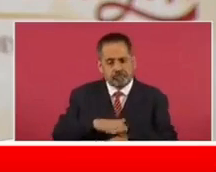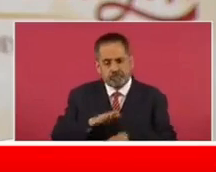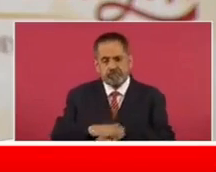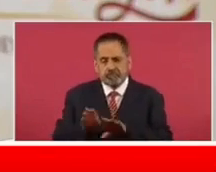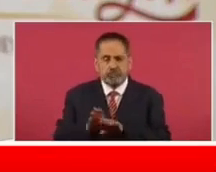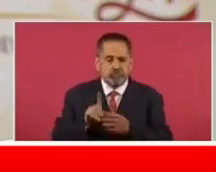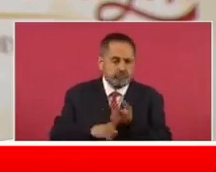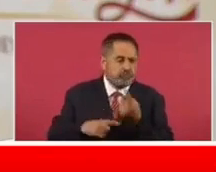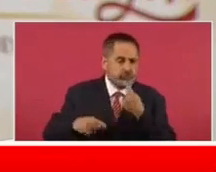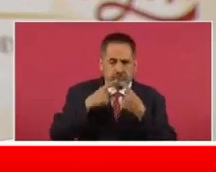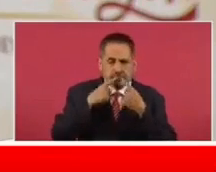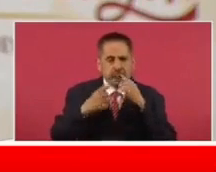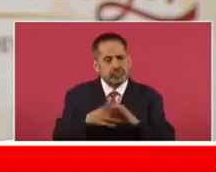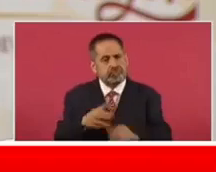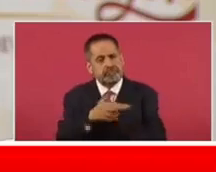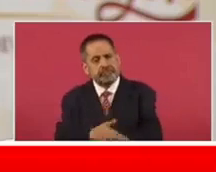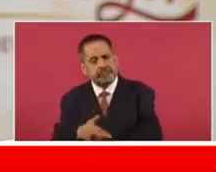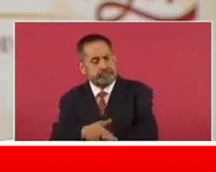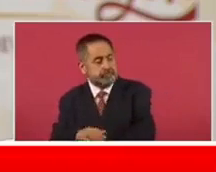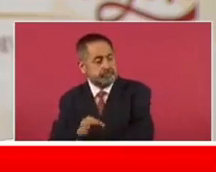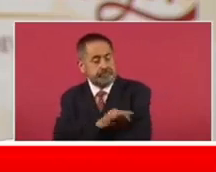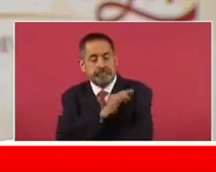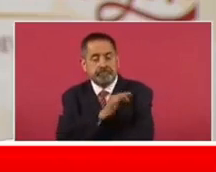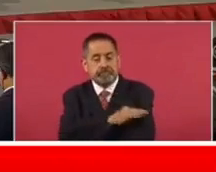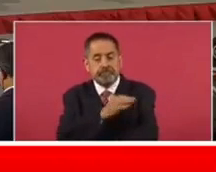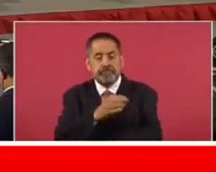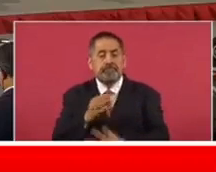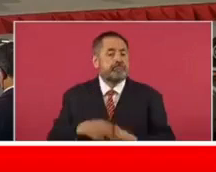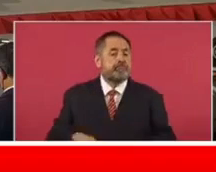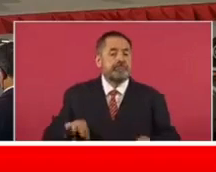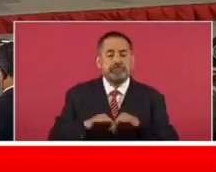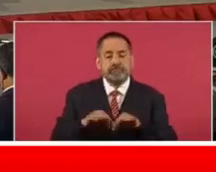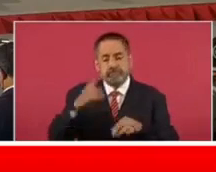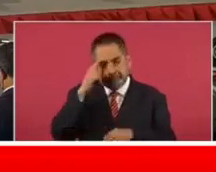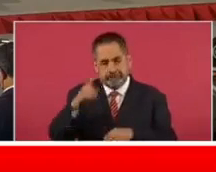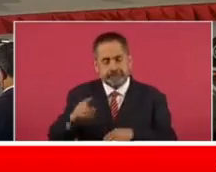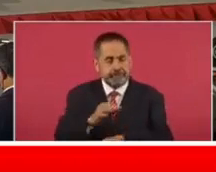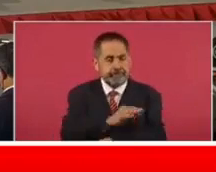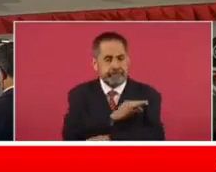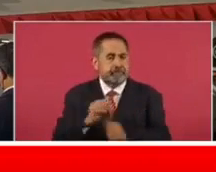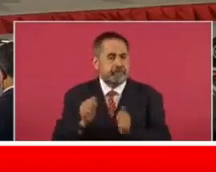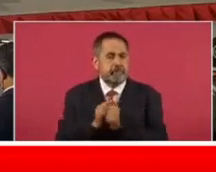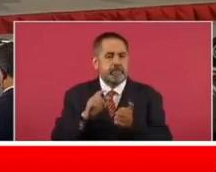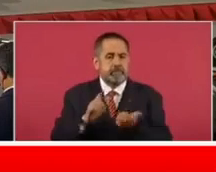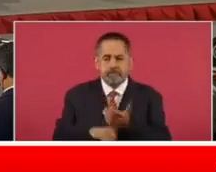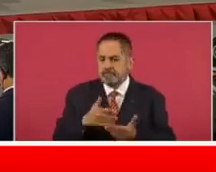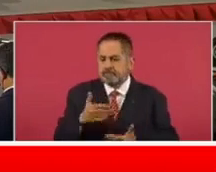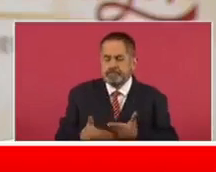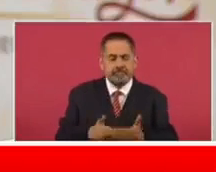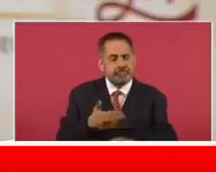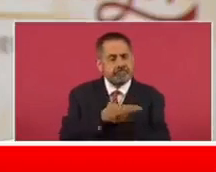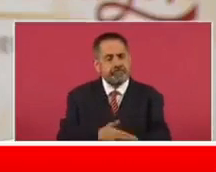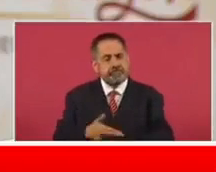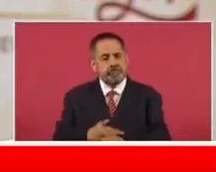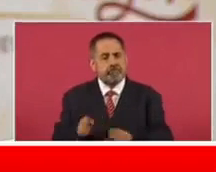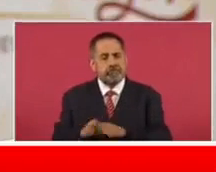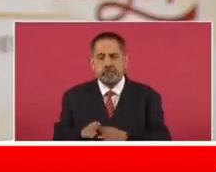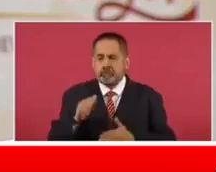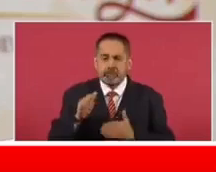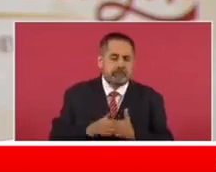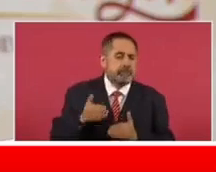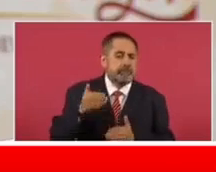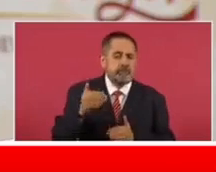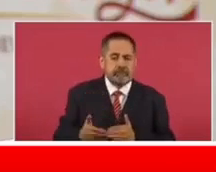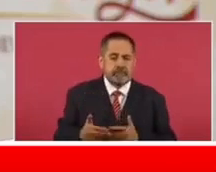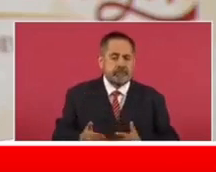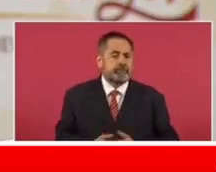estamos teniendo buen progreso en lo que respecta a la aplicación de las vacunas, con avances acelerados